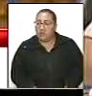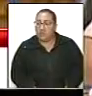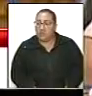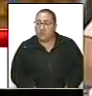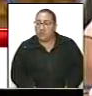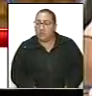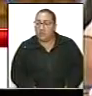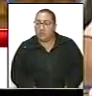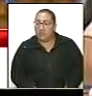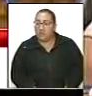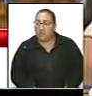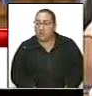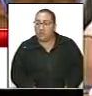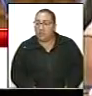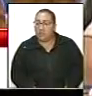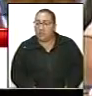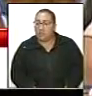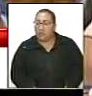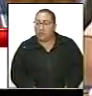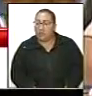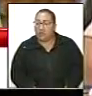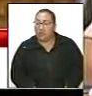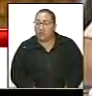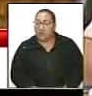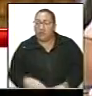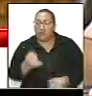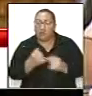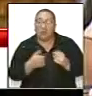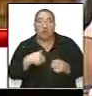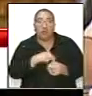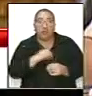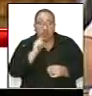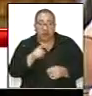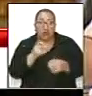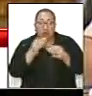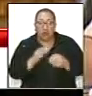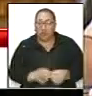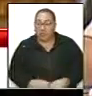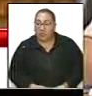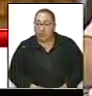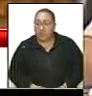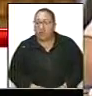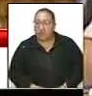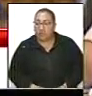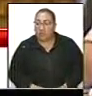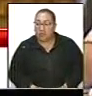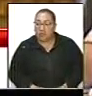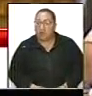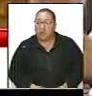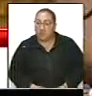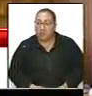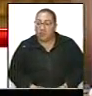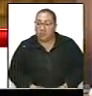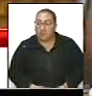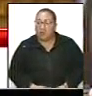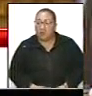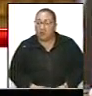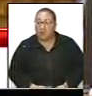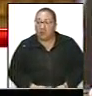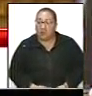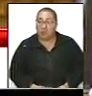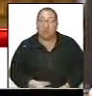Finalmente, para terminar, nosotros estamos convencidos que hay que hacer una